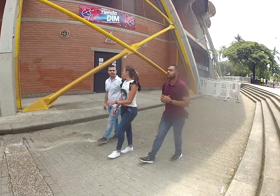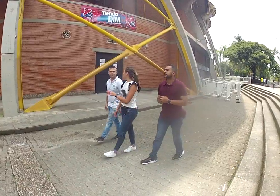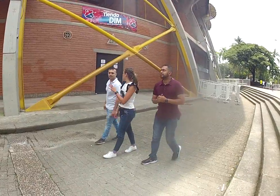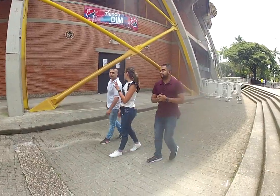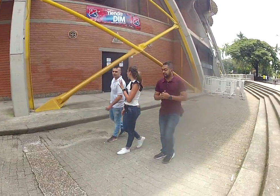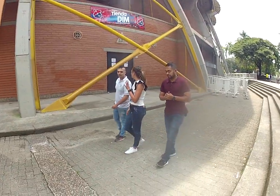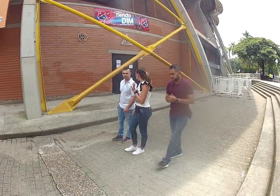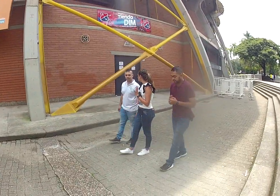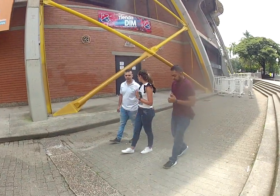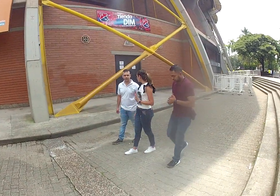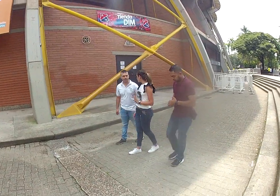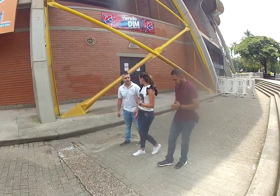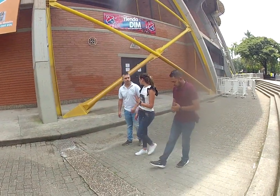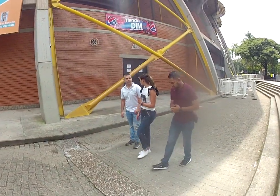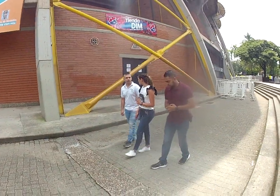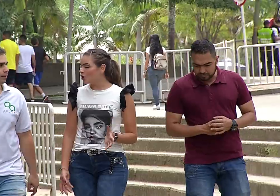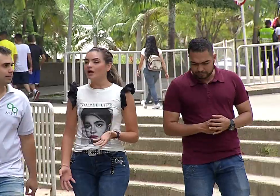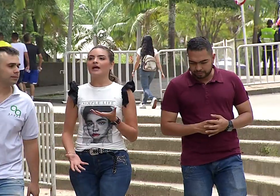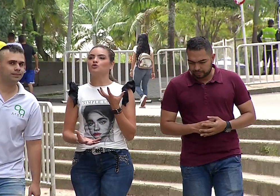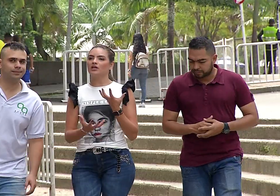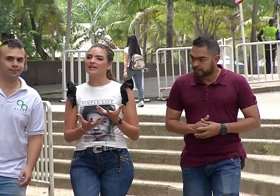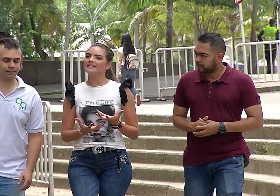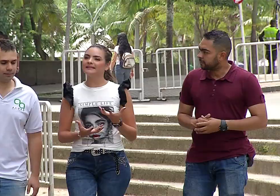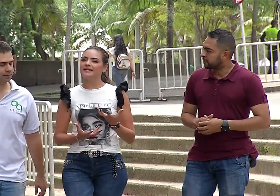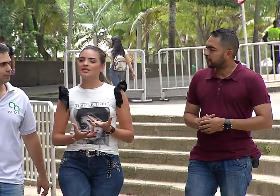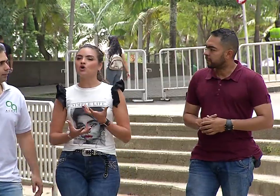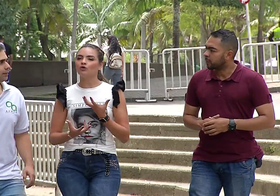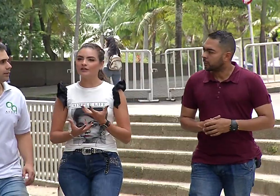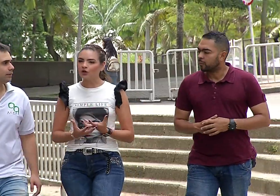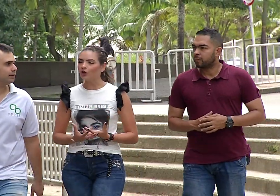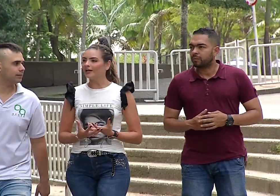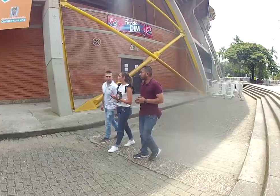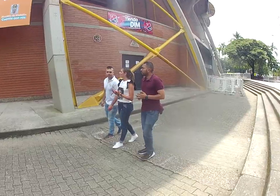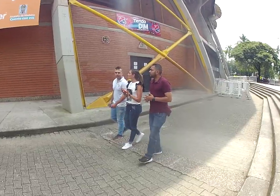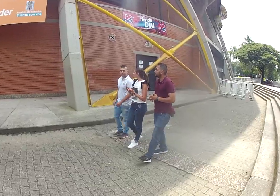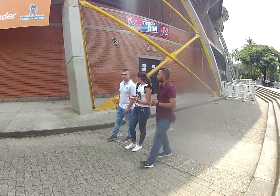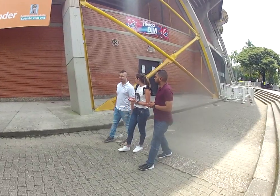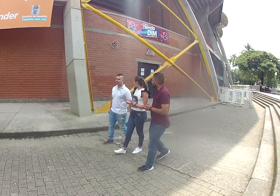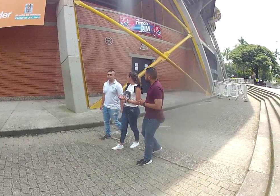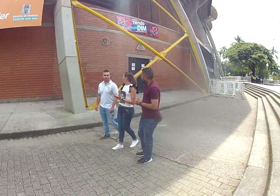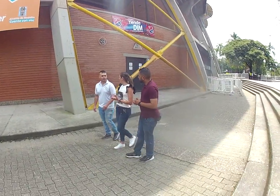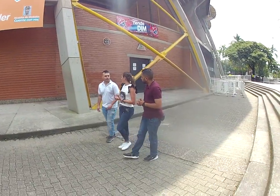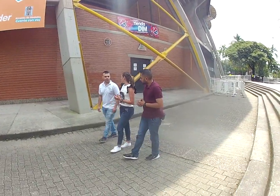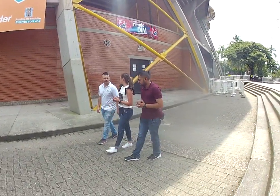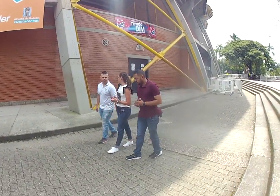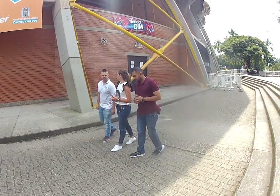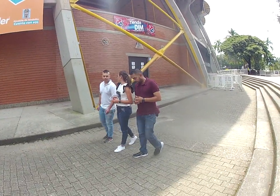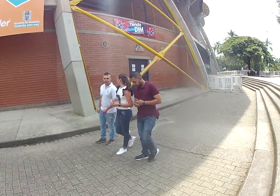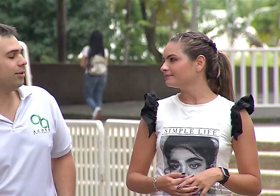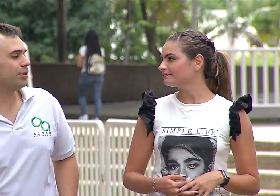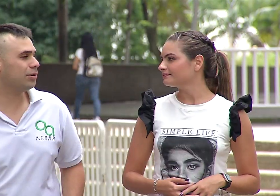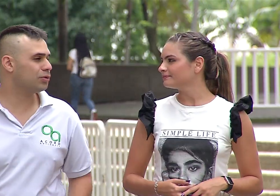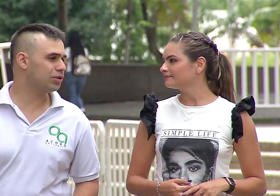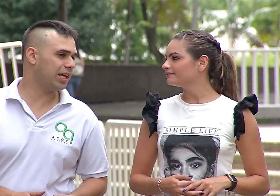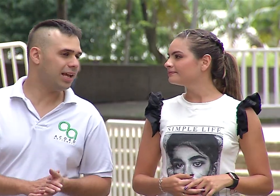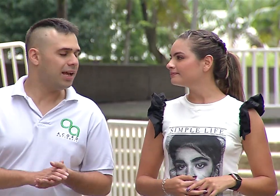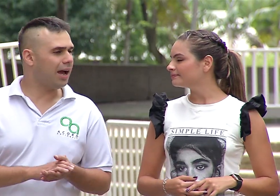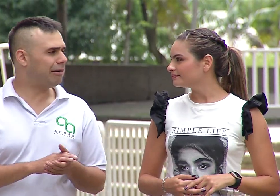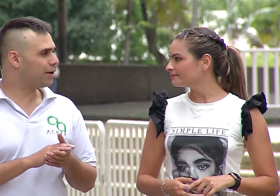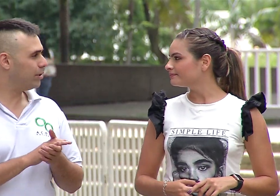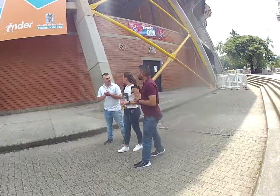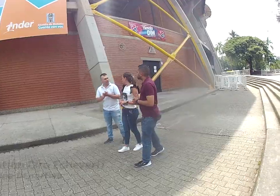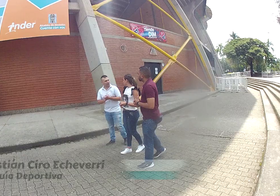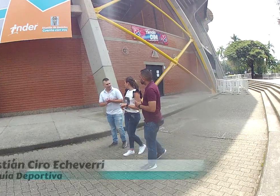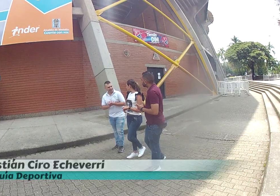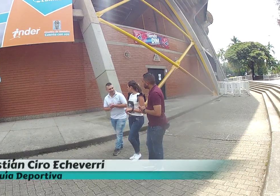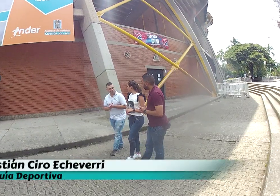Sebas, estábamos hablando en el consejo de redacción que a ustedes les interesa sobre todo darle un enfoque humano a las notas. A nosotros nos gusta